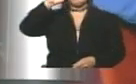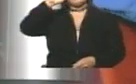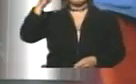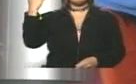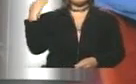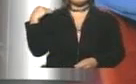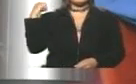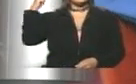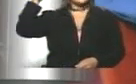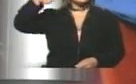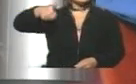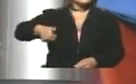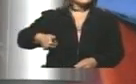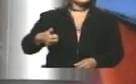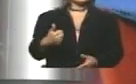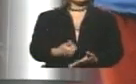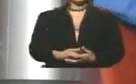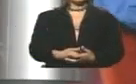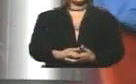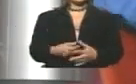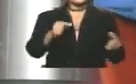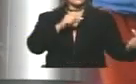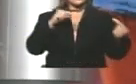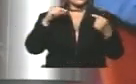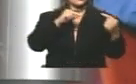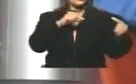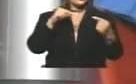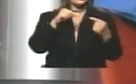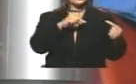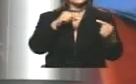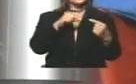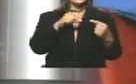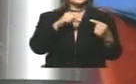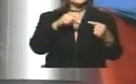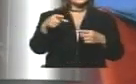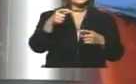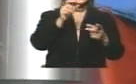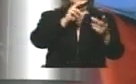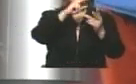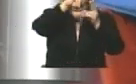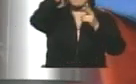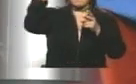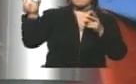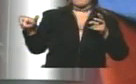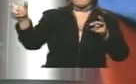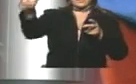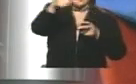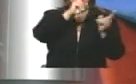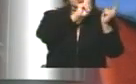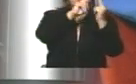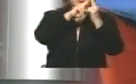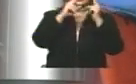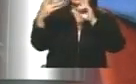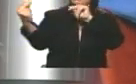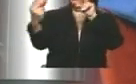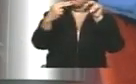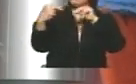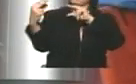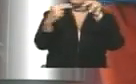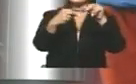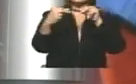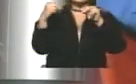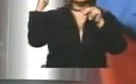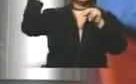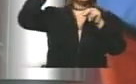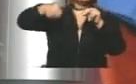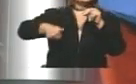tenido varias discusiones incluso con excelentes conocedoras y conocedores sobre el tema. En lo particular yo